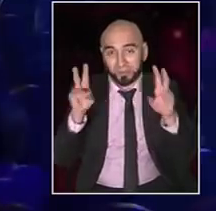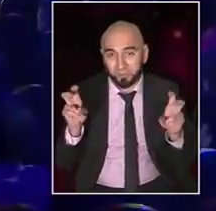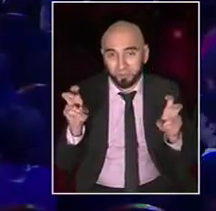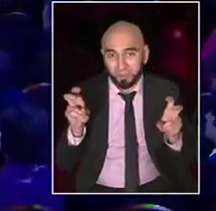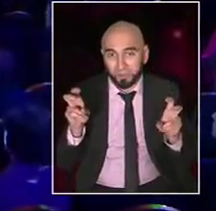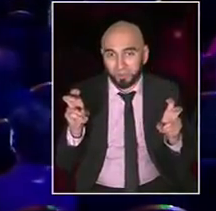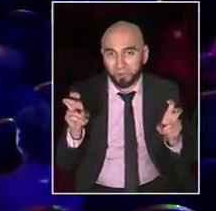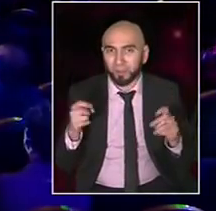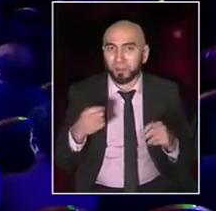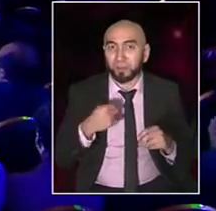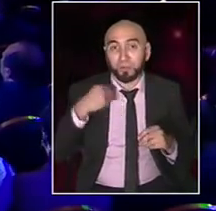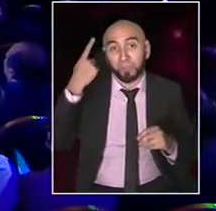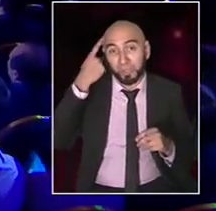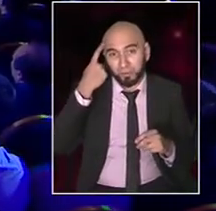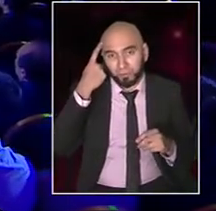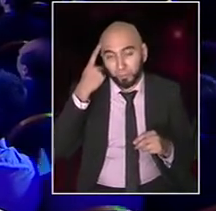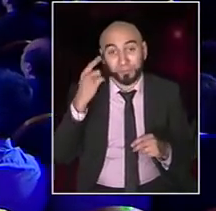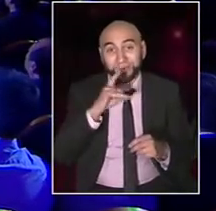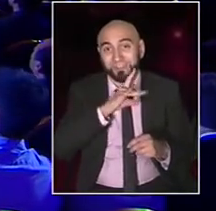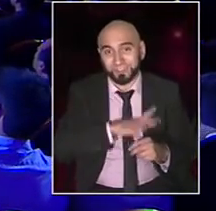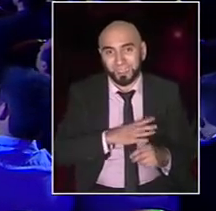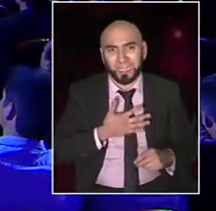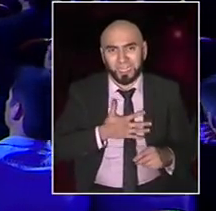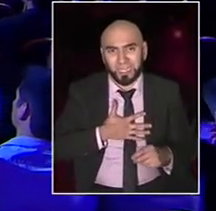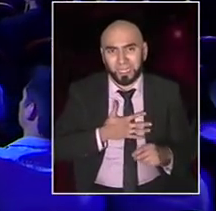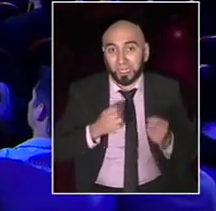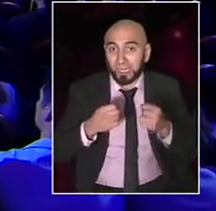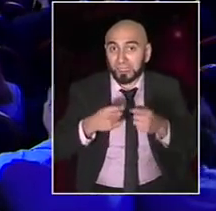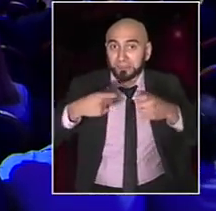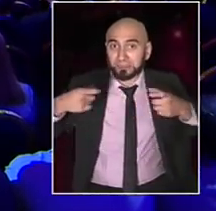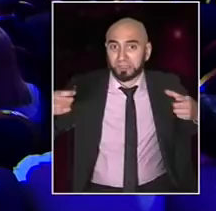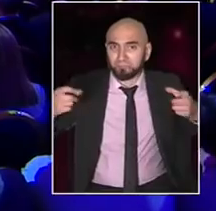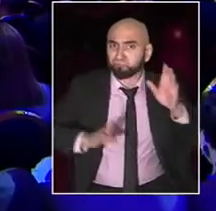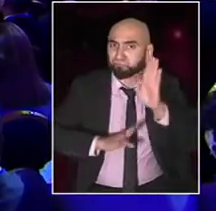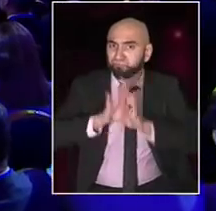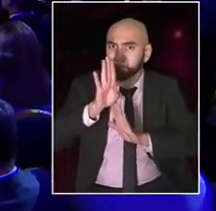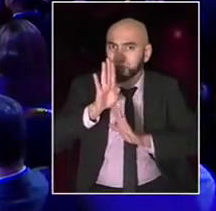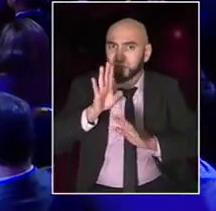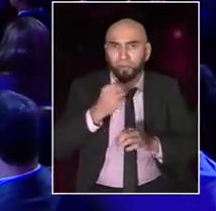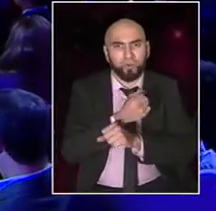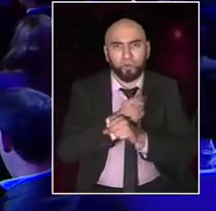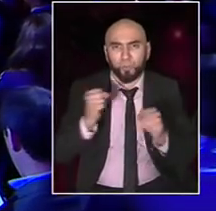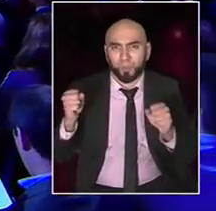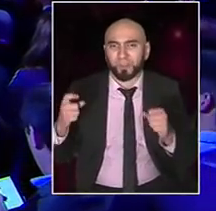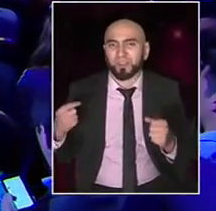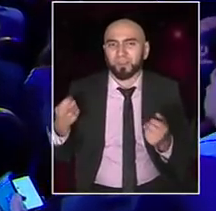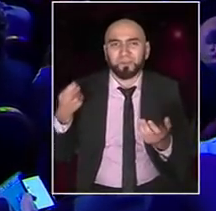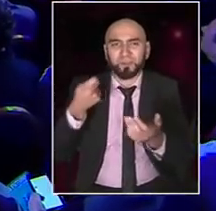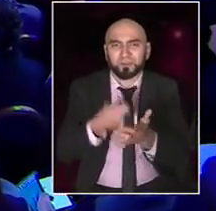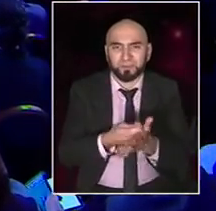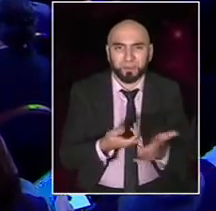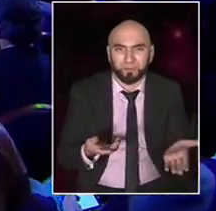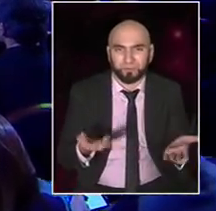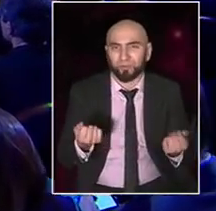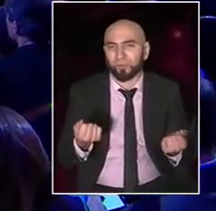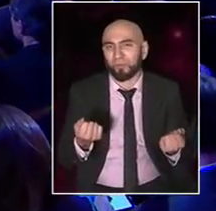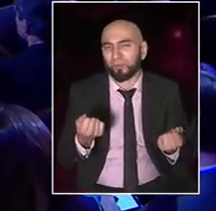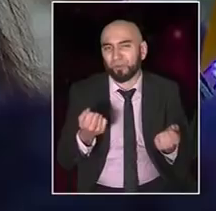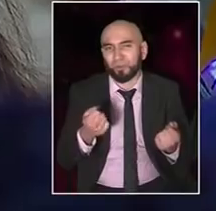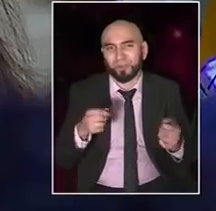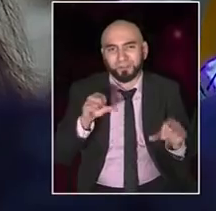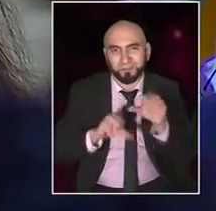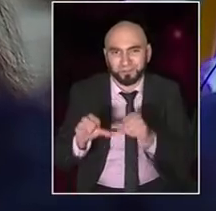que si Chile quiere crecer, no puede tener un financiamiento de la ciencia que dependa del crecimiento económico, sino que